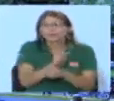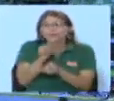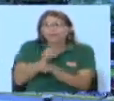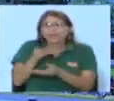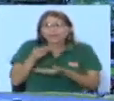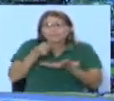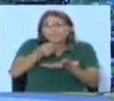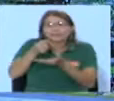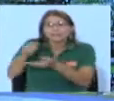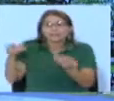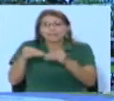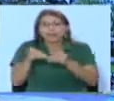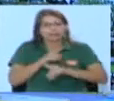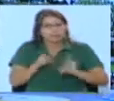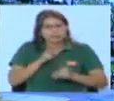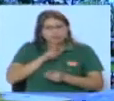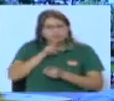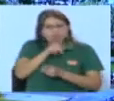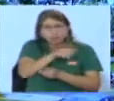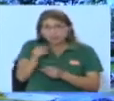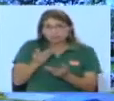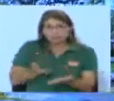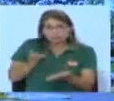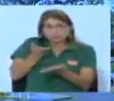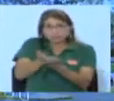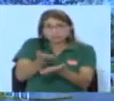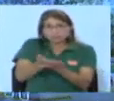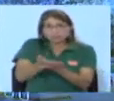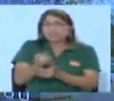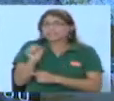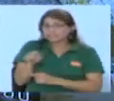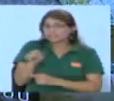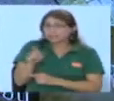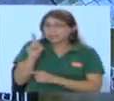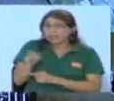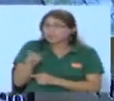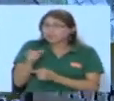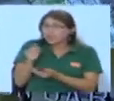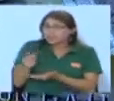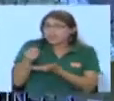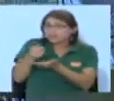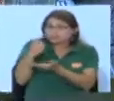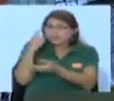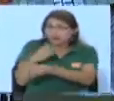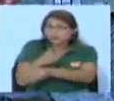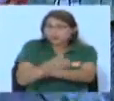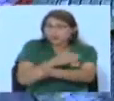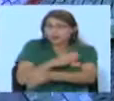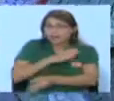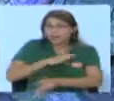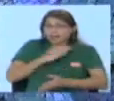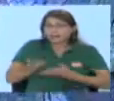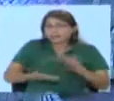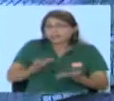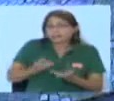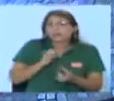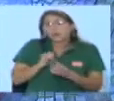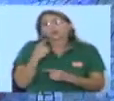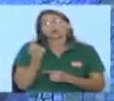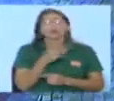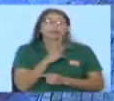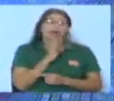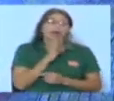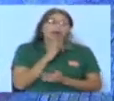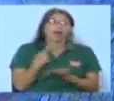es realmente, se plantea en la propuesta, que sí tienen que invertir para mejorar la calidad del servicio, o eso es nada más discursivamente algo